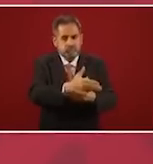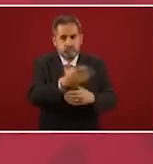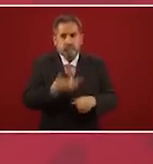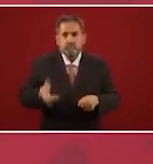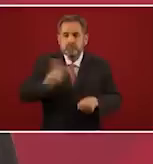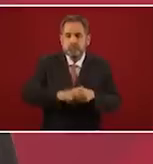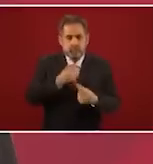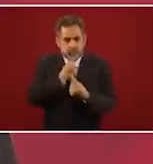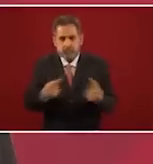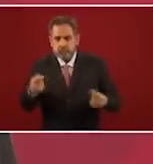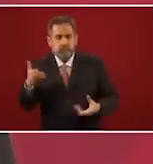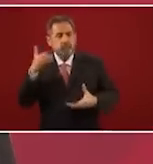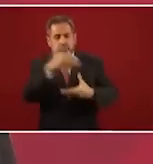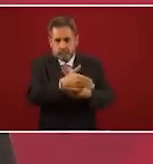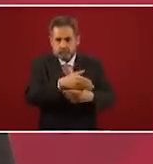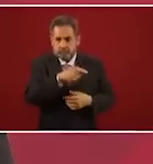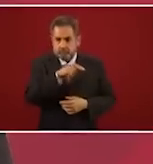Niño